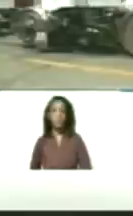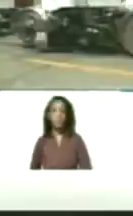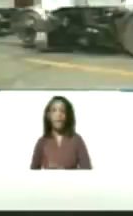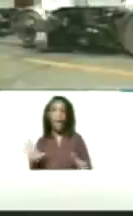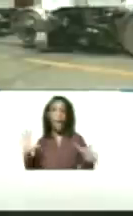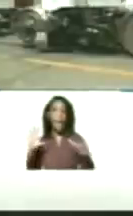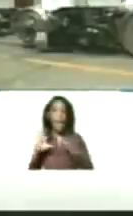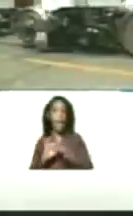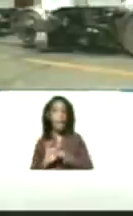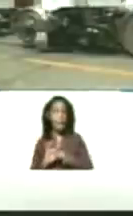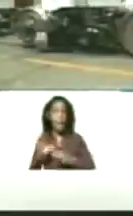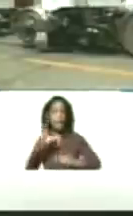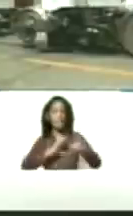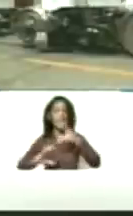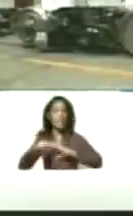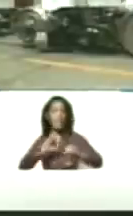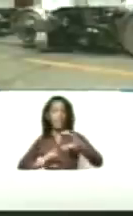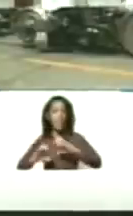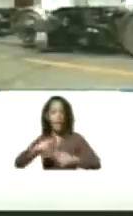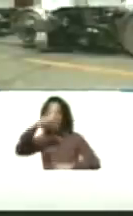alianza científica obrera,